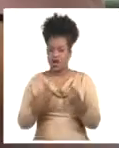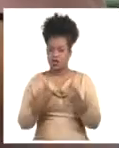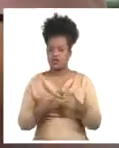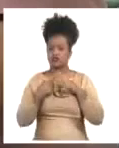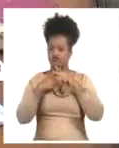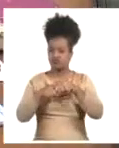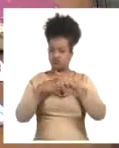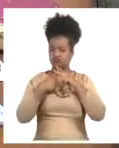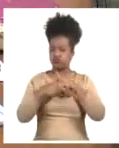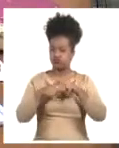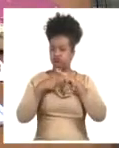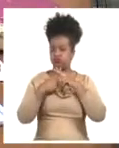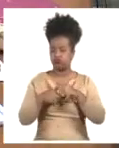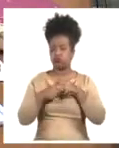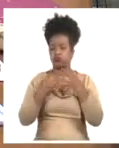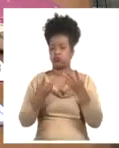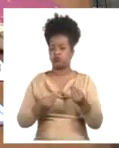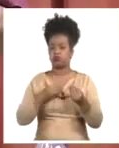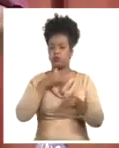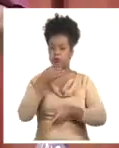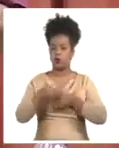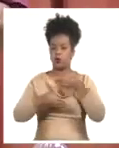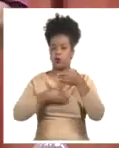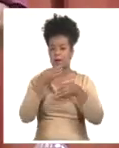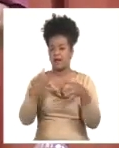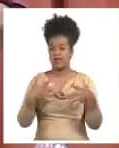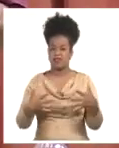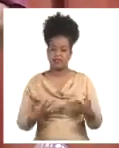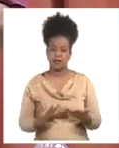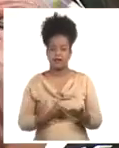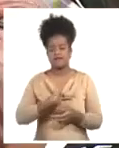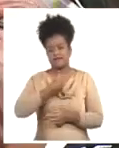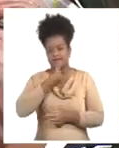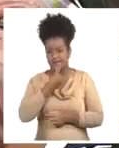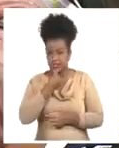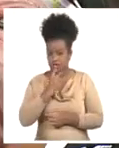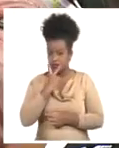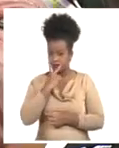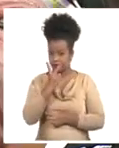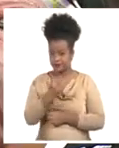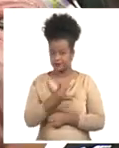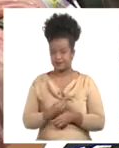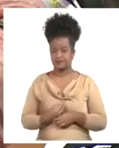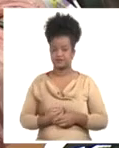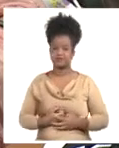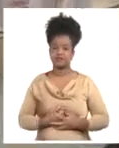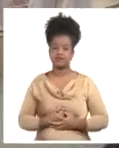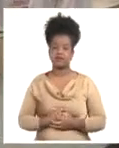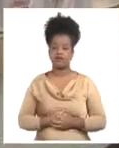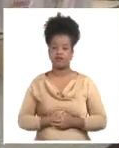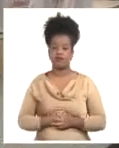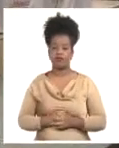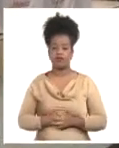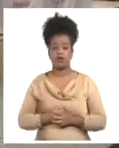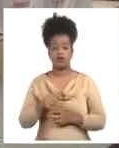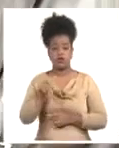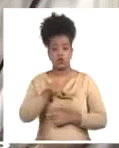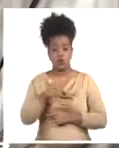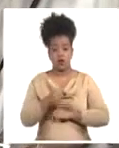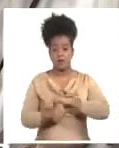mejor varios problemas que tienen que ver con el adulto mayor. También el presidente de la Unión Internacional